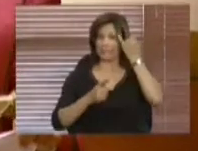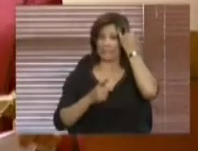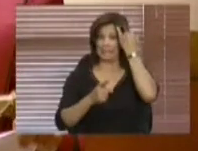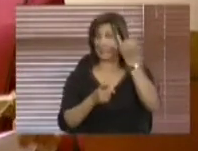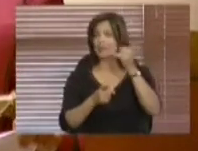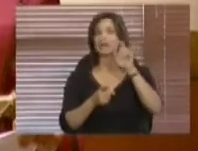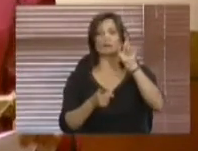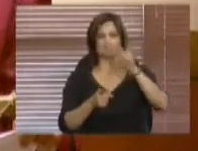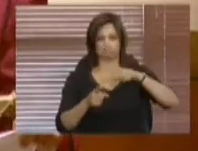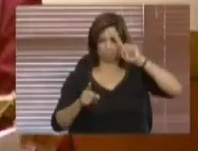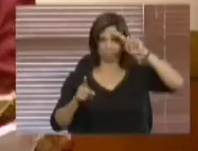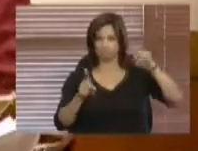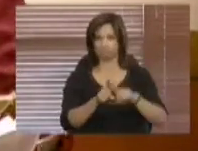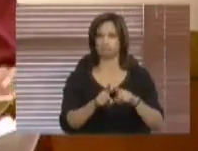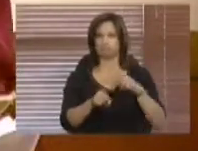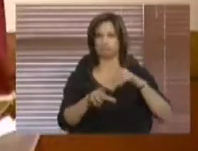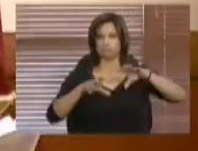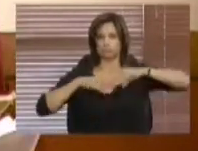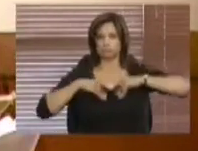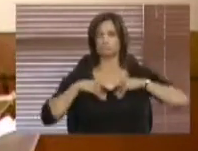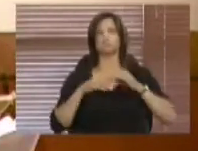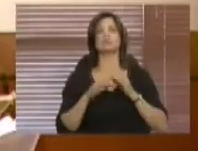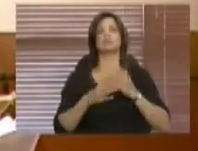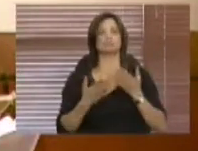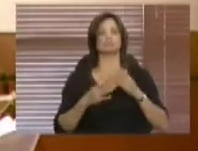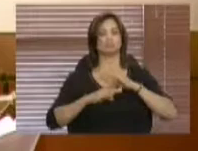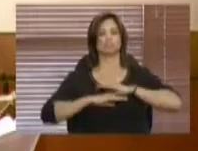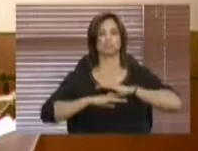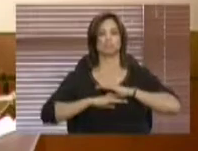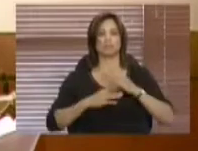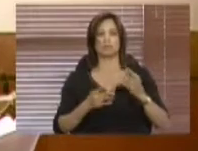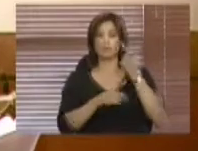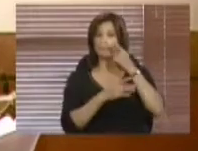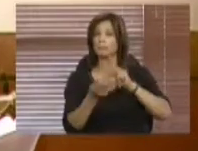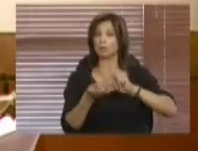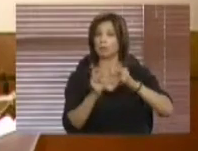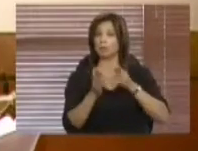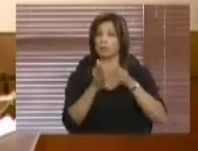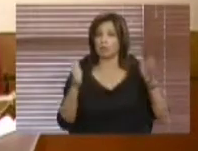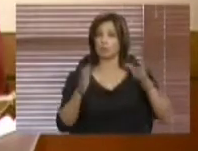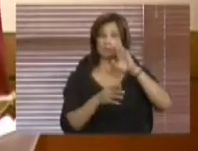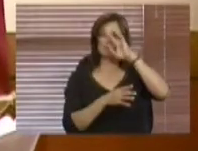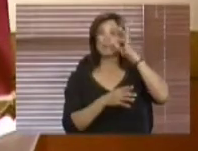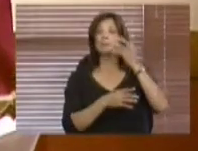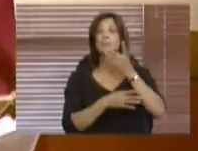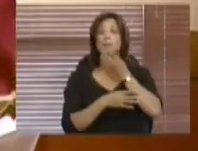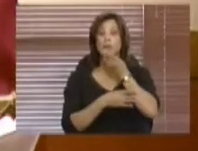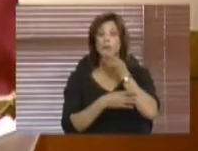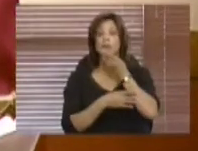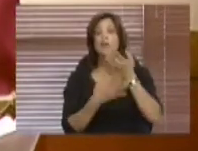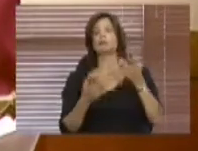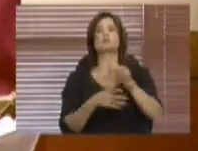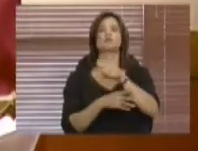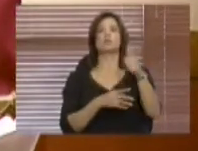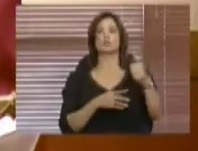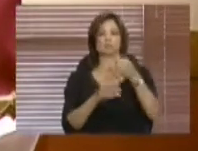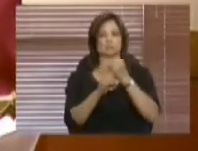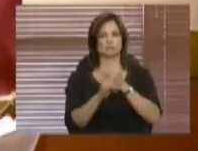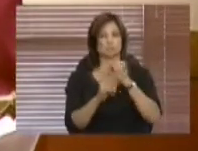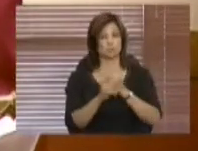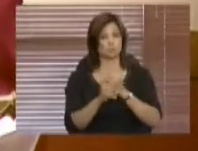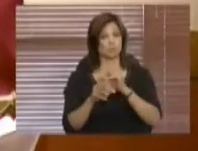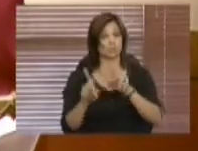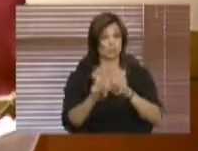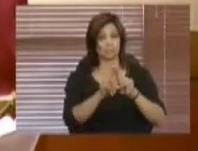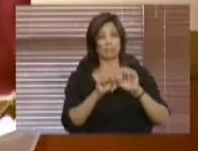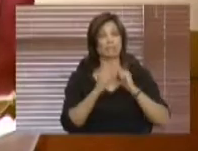iniciativa que ha sido asumida con beneplácito por el Procurador General de la República y otros organismos del Estado y de